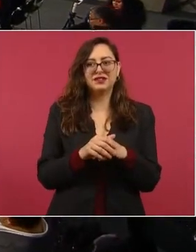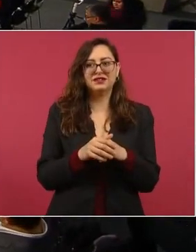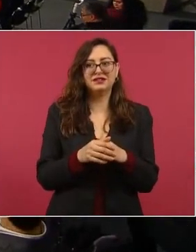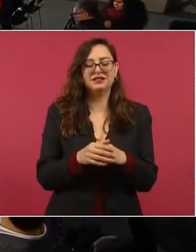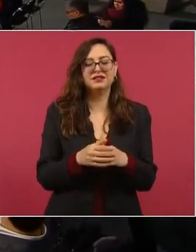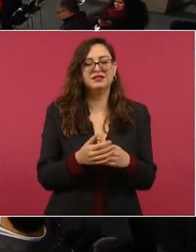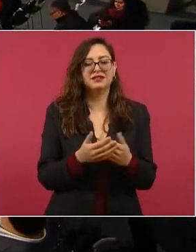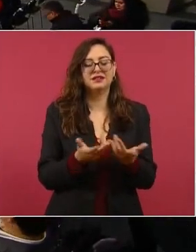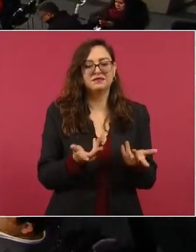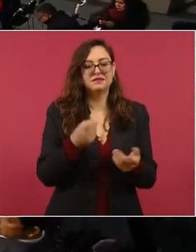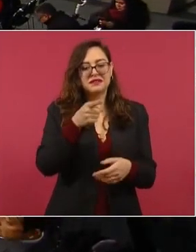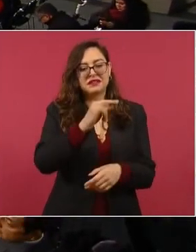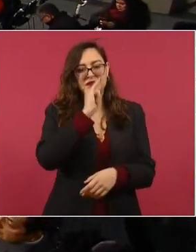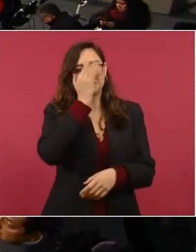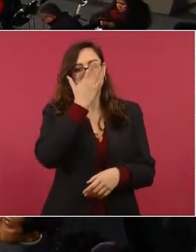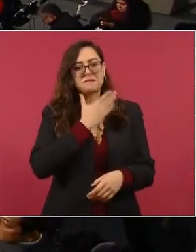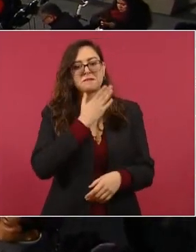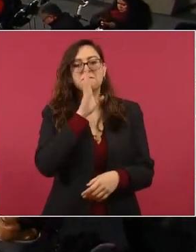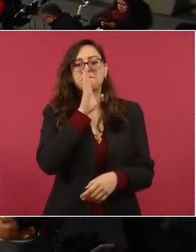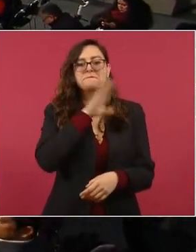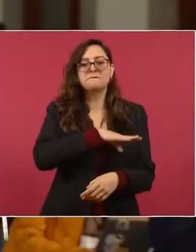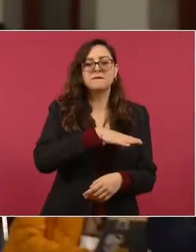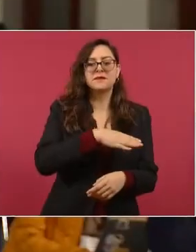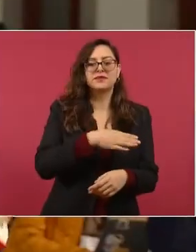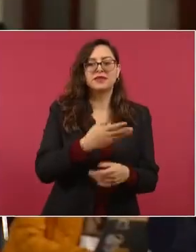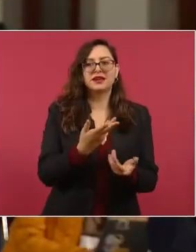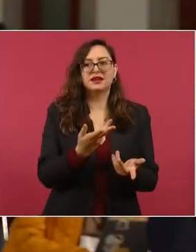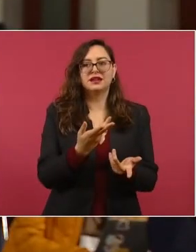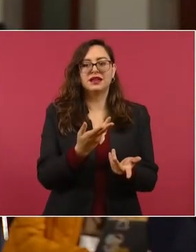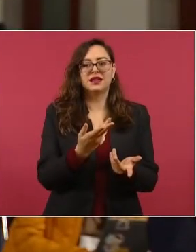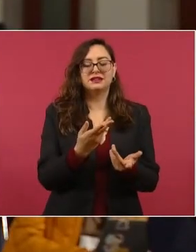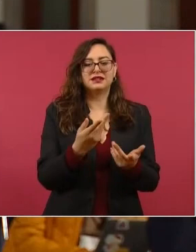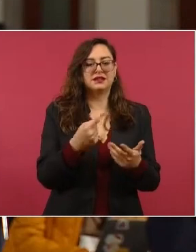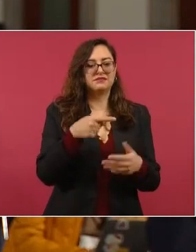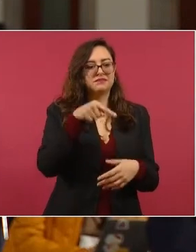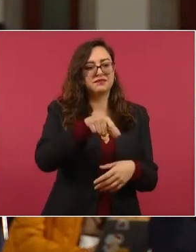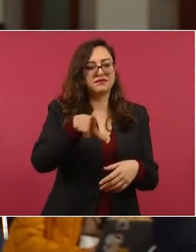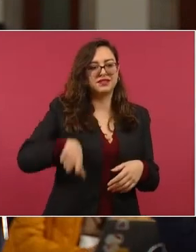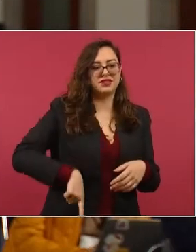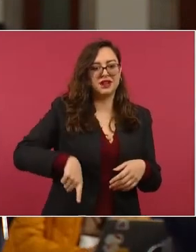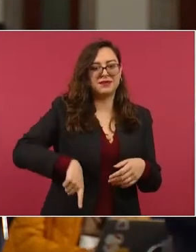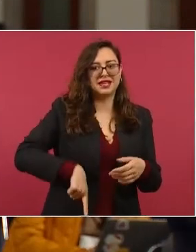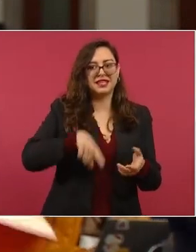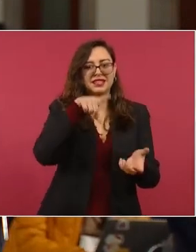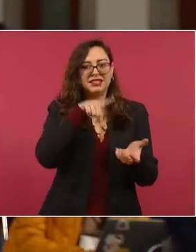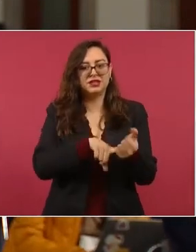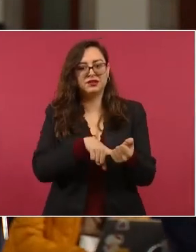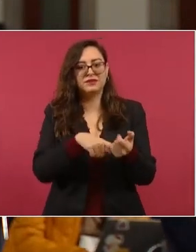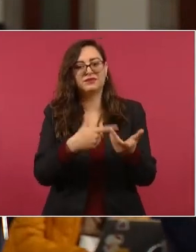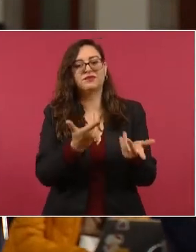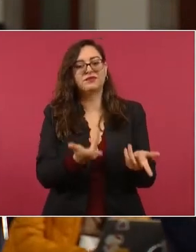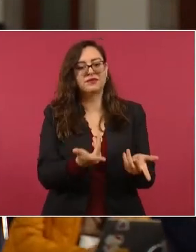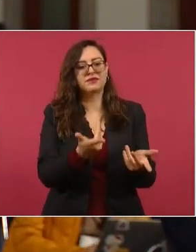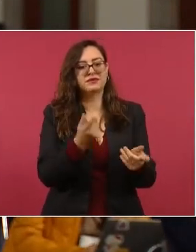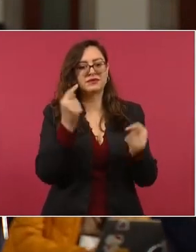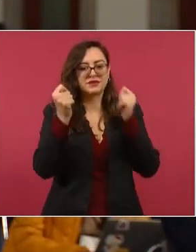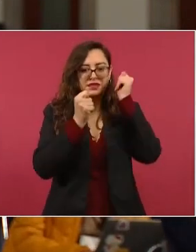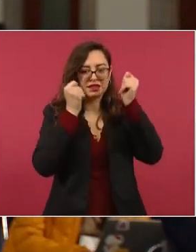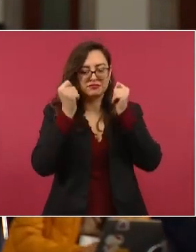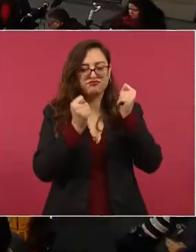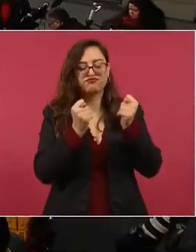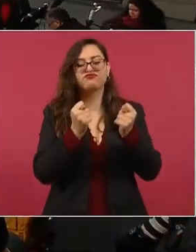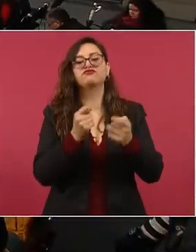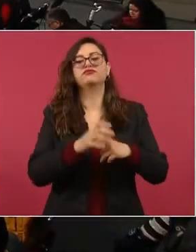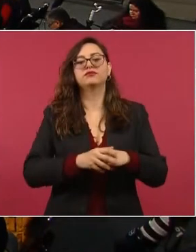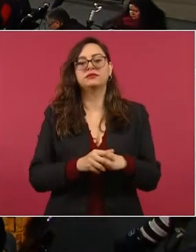con una mala imagen, una mala proyección. Esperemos que el gobierno federal o a través de turismo pudieran inyectarle un poco más de